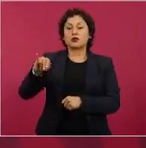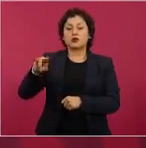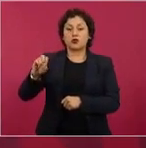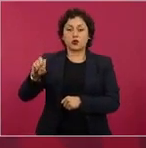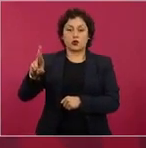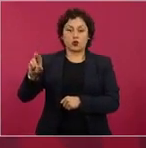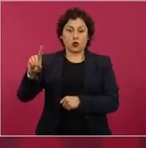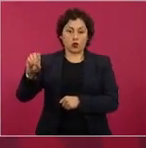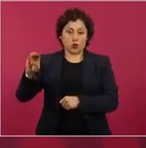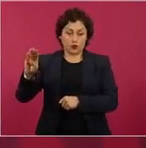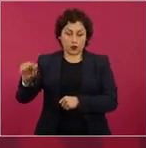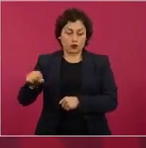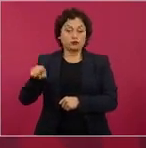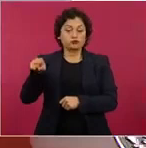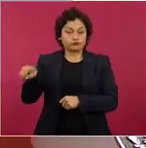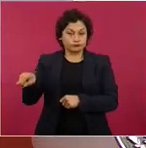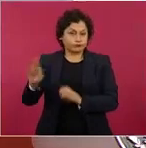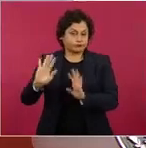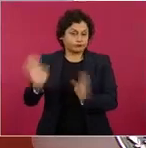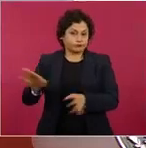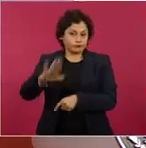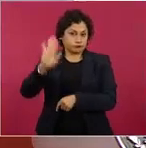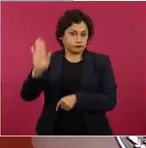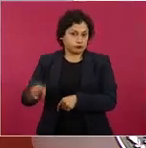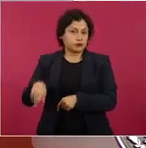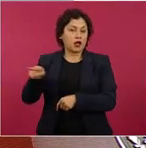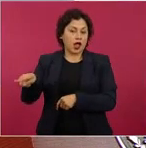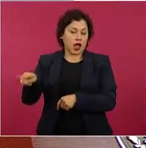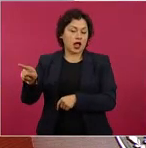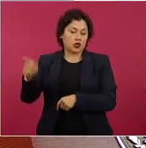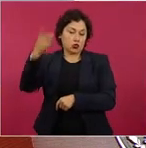Entonces, estaba